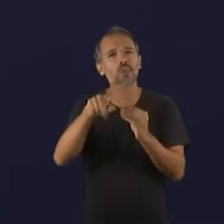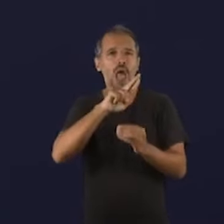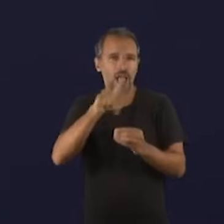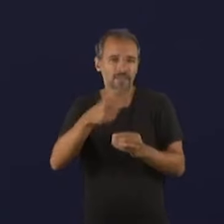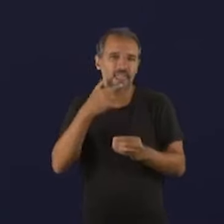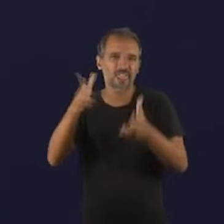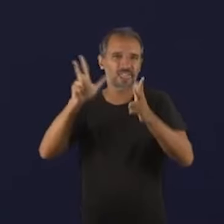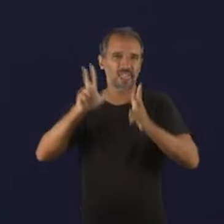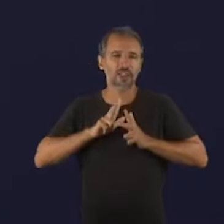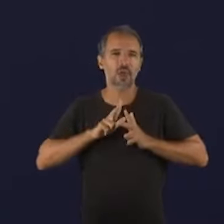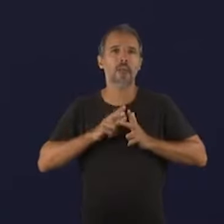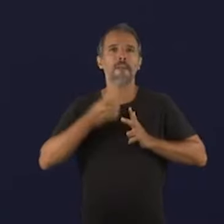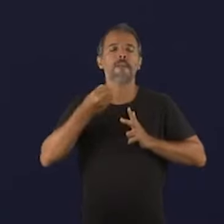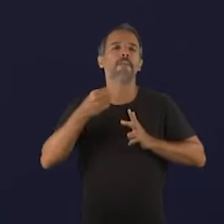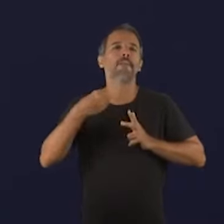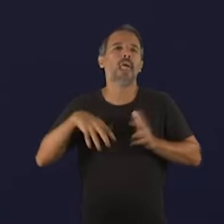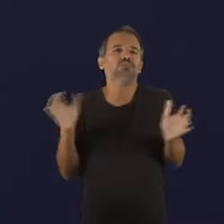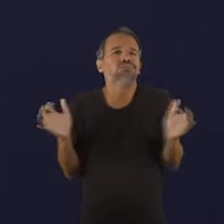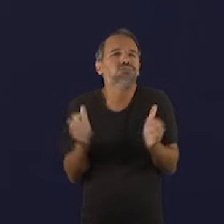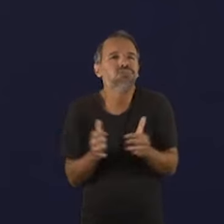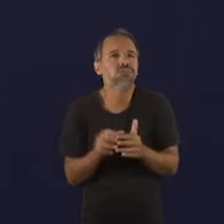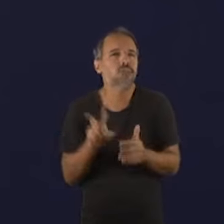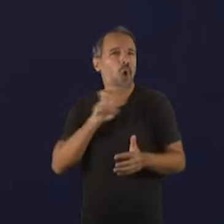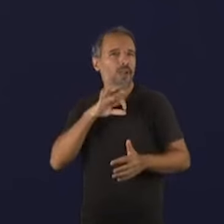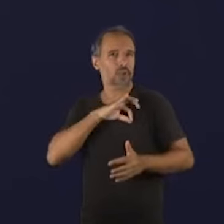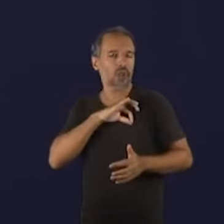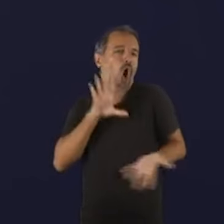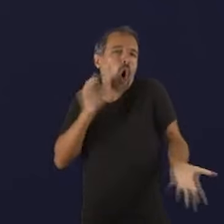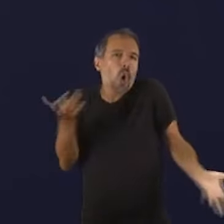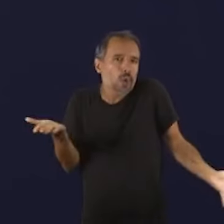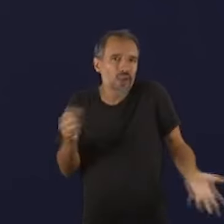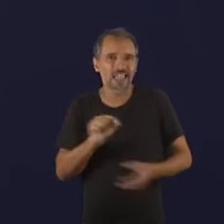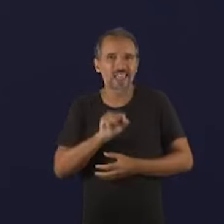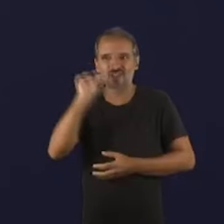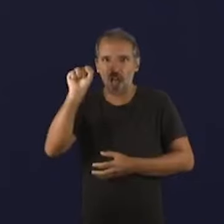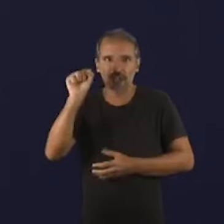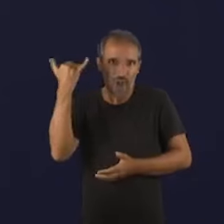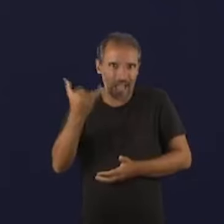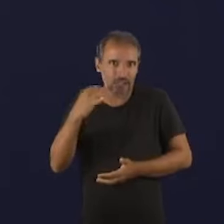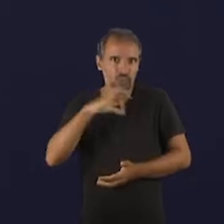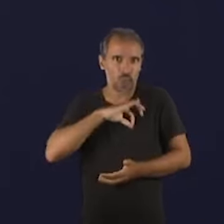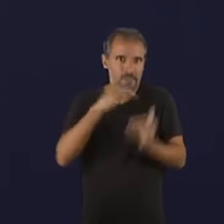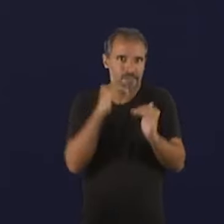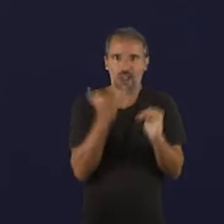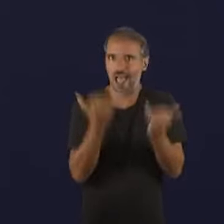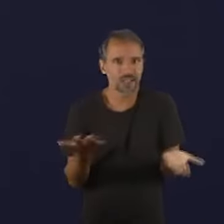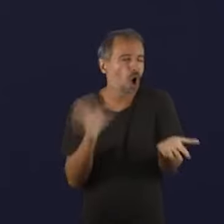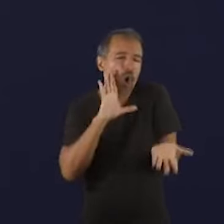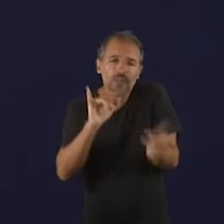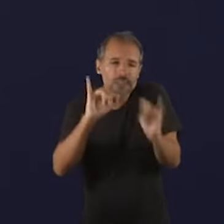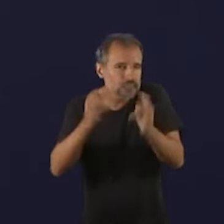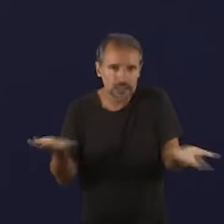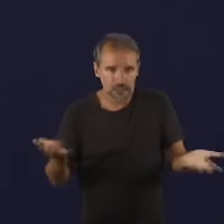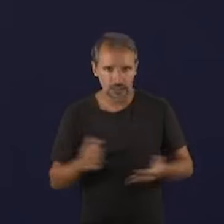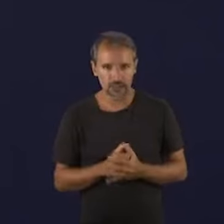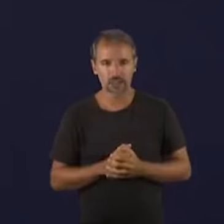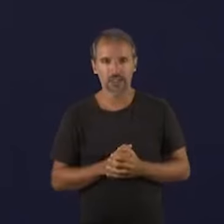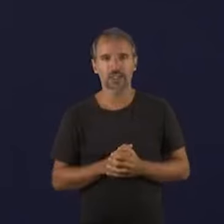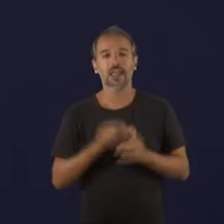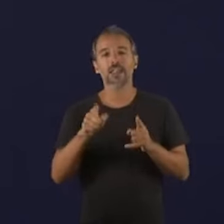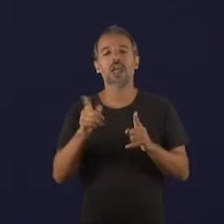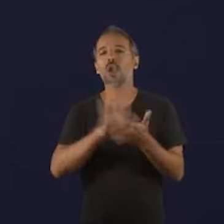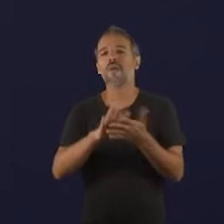a la pérdida del poder adquisitivo Por supuesto que cuando tenés inflación tenés pérdida del poder adquisitivo pero lo que no estamos dispuestos es a